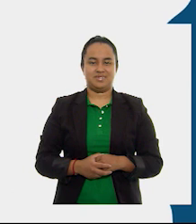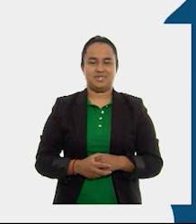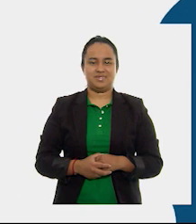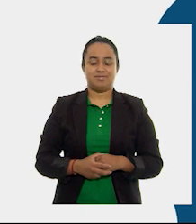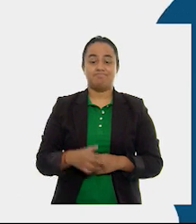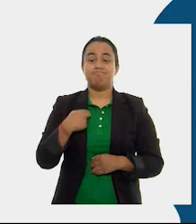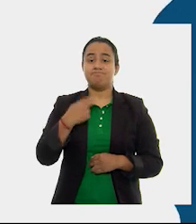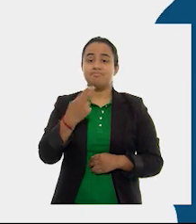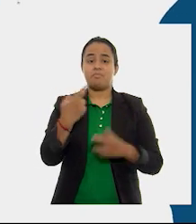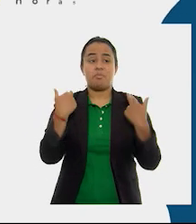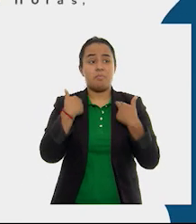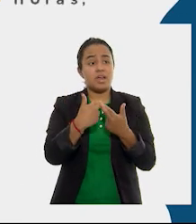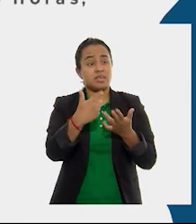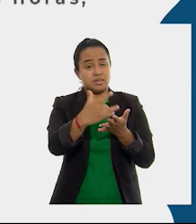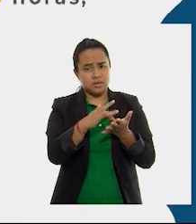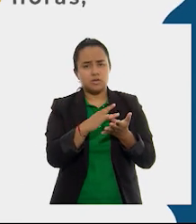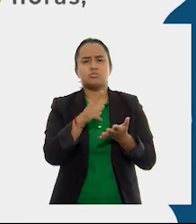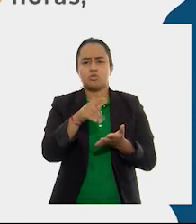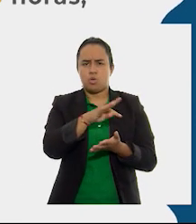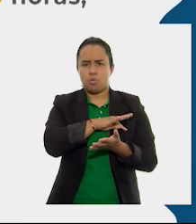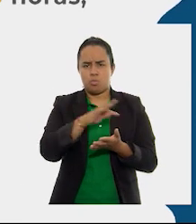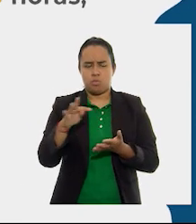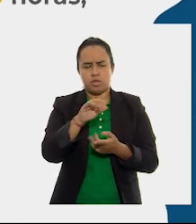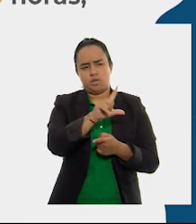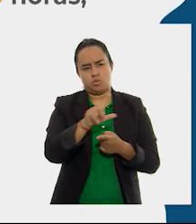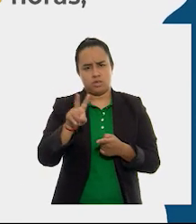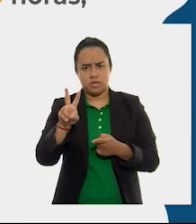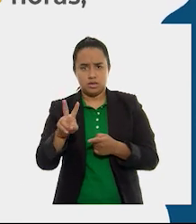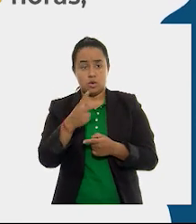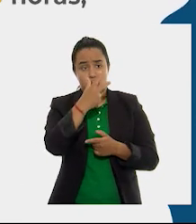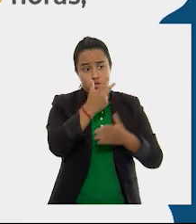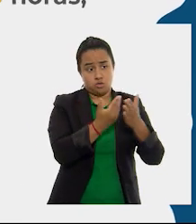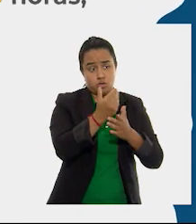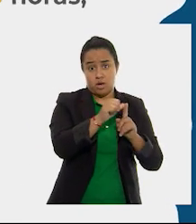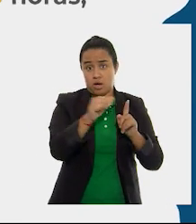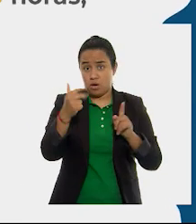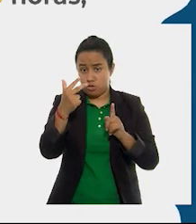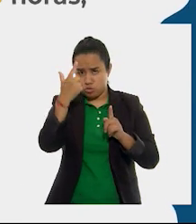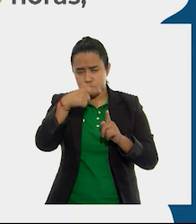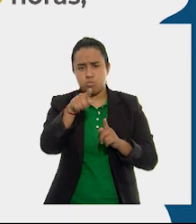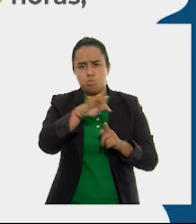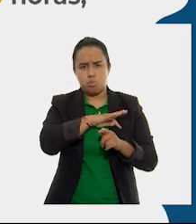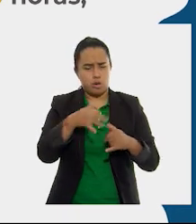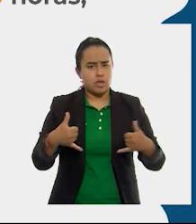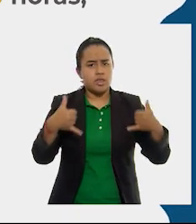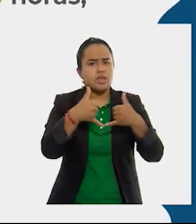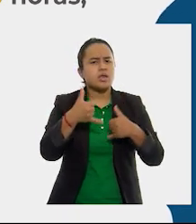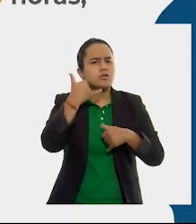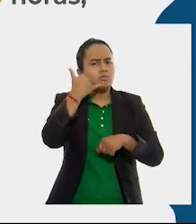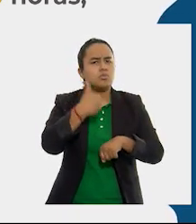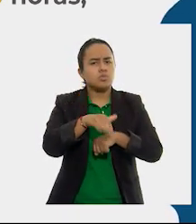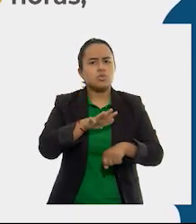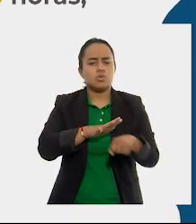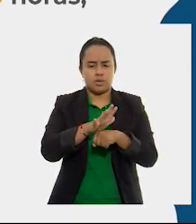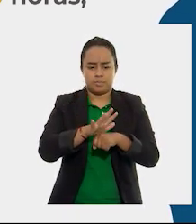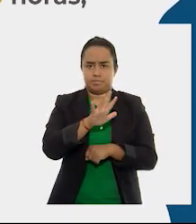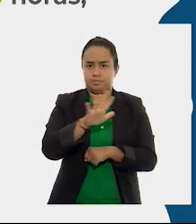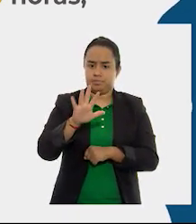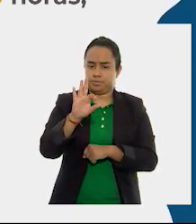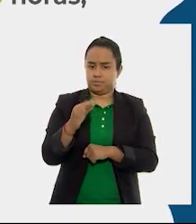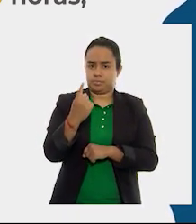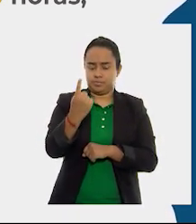Para apoyo pedagógico, hay maestras y maestros de lunes a viernes de 8 a 20 horas en el teléfono